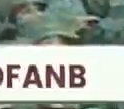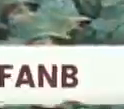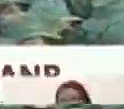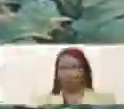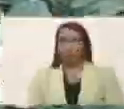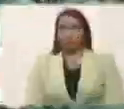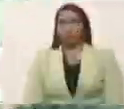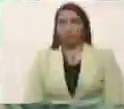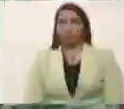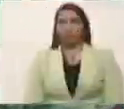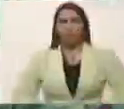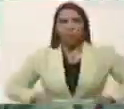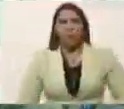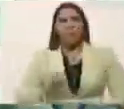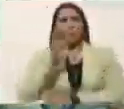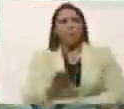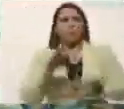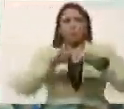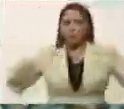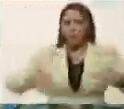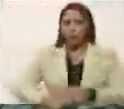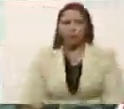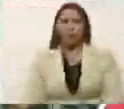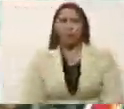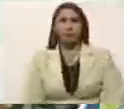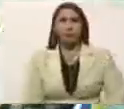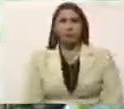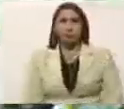parieron esta tierra y esta patria.